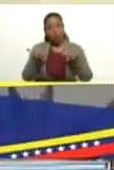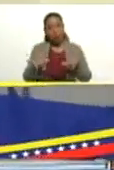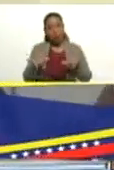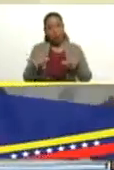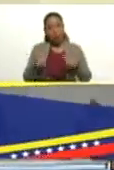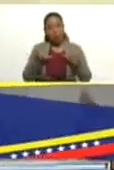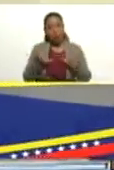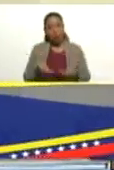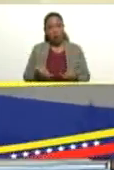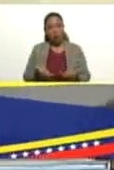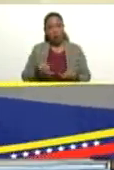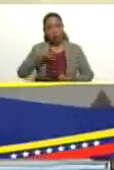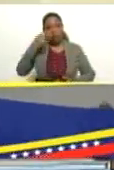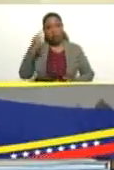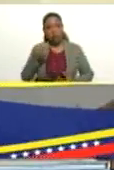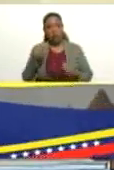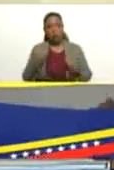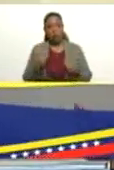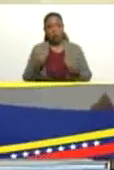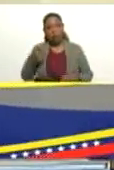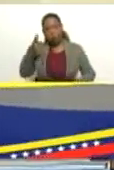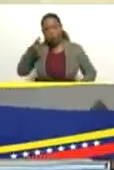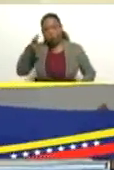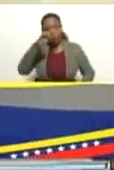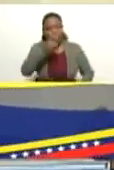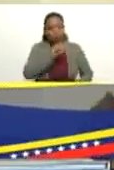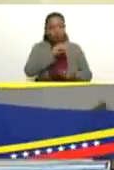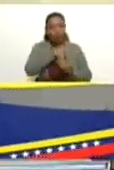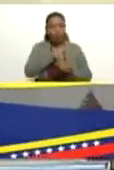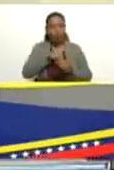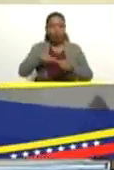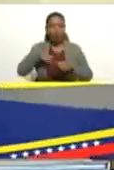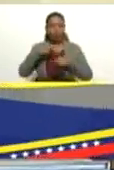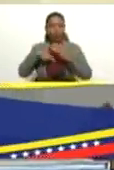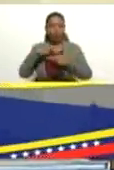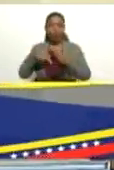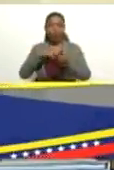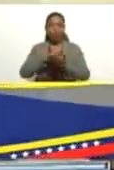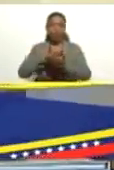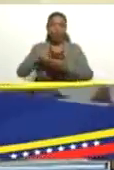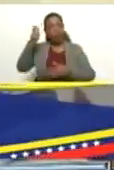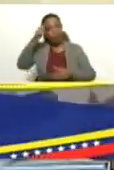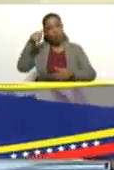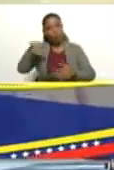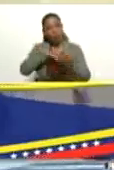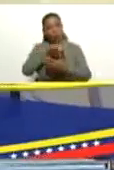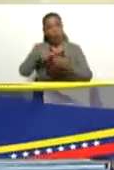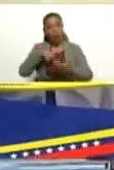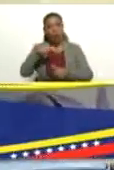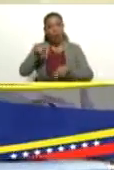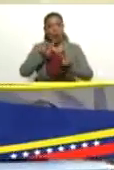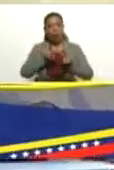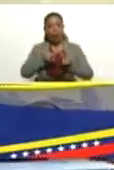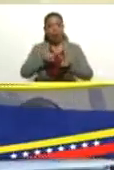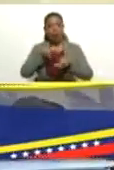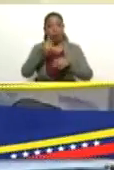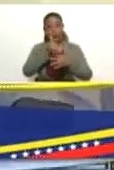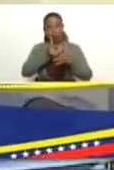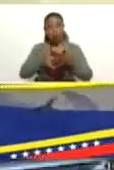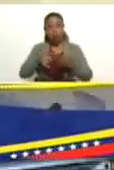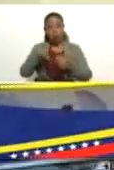auténtica y original, para buscar dentro de la revolución la solución al problema de la vivienda. Acá en estos lineamientos no